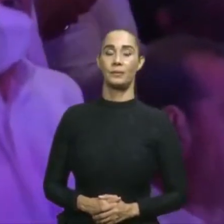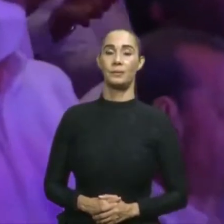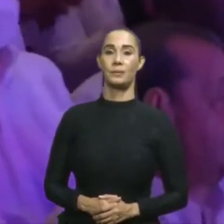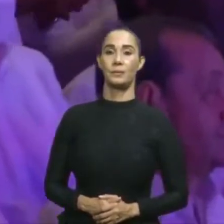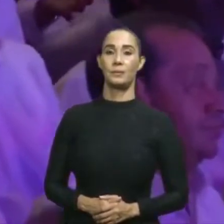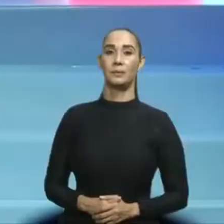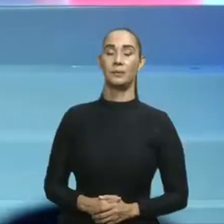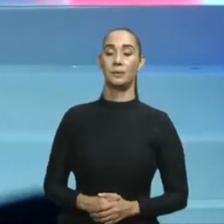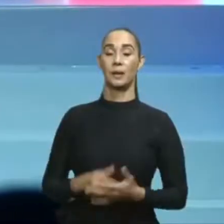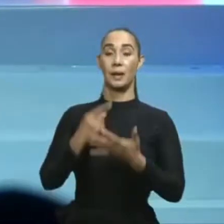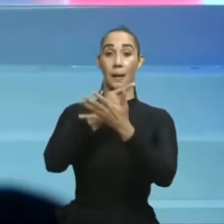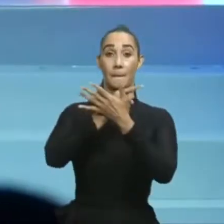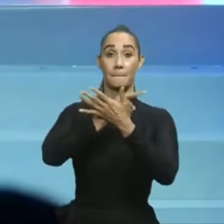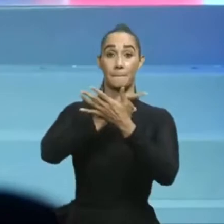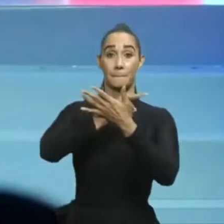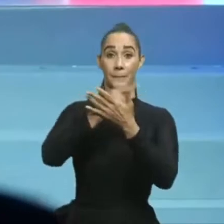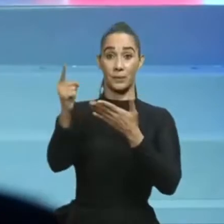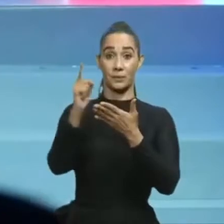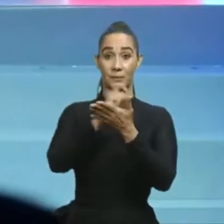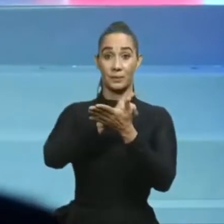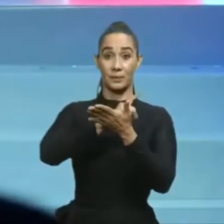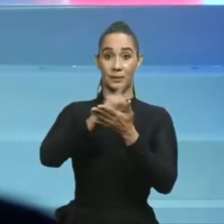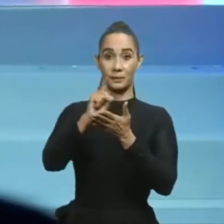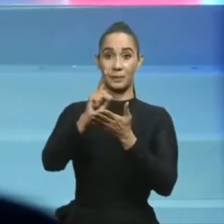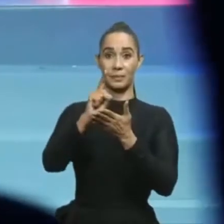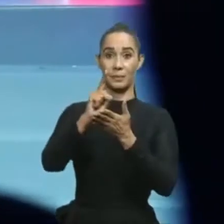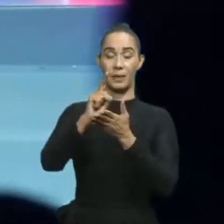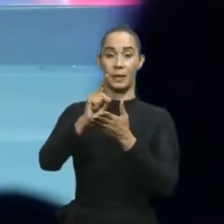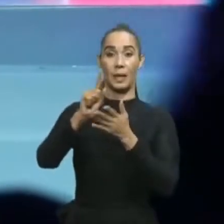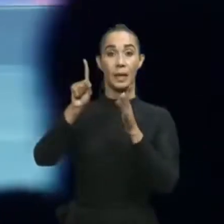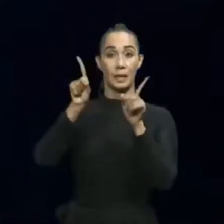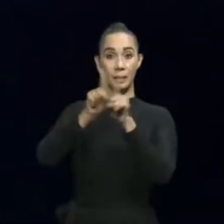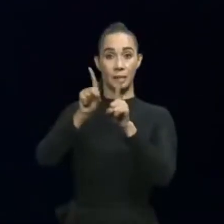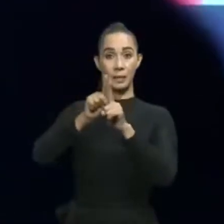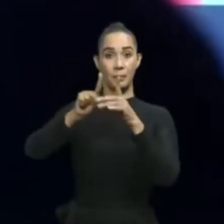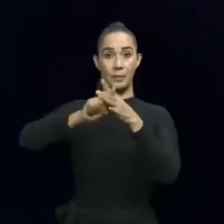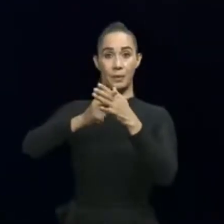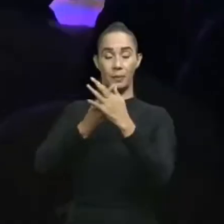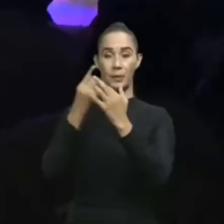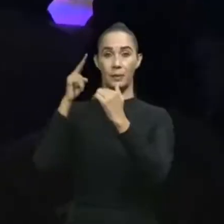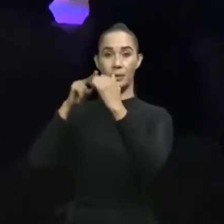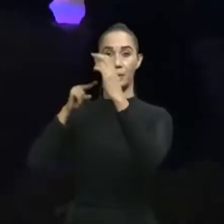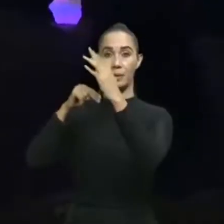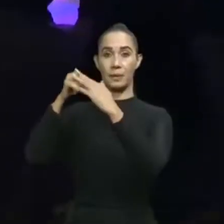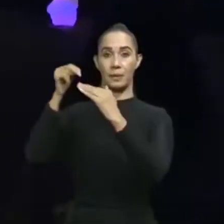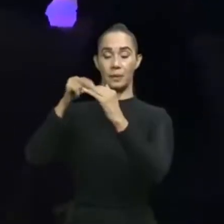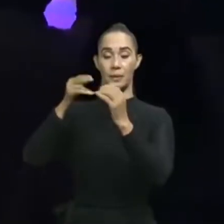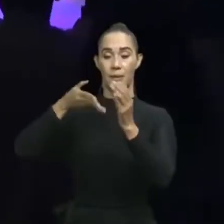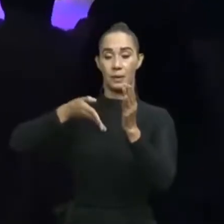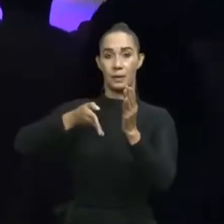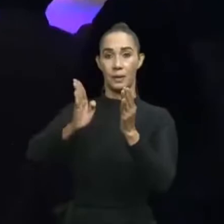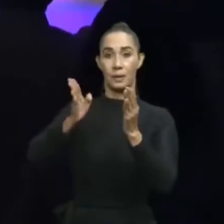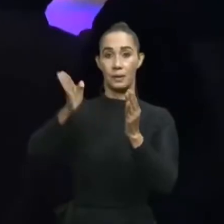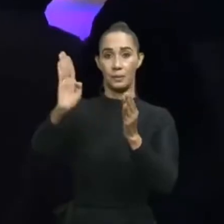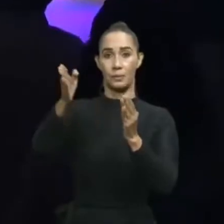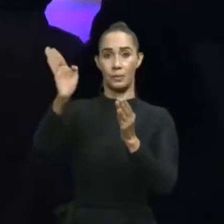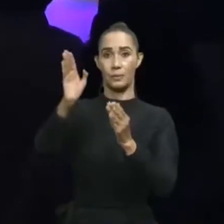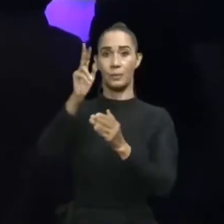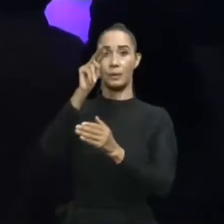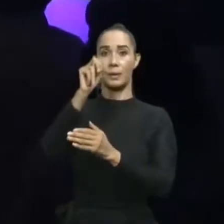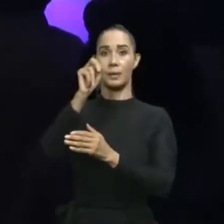y en las próximas semanas debe de adjudicarse también para la construcción de la circunvalación de navarrete